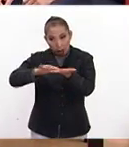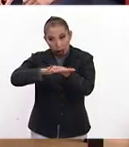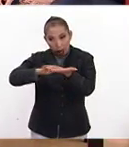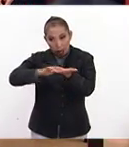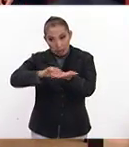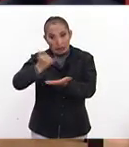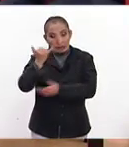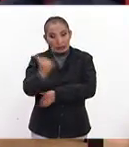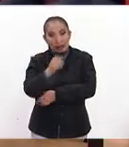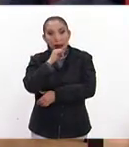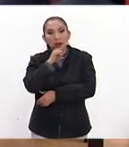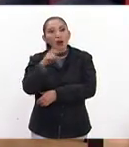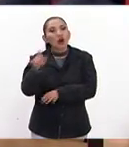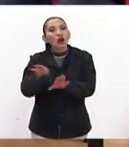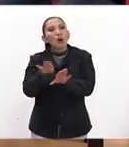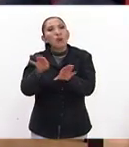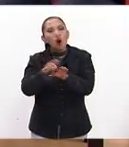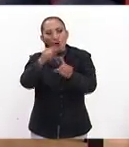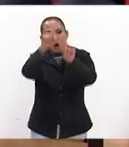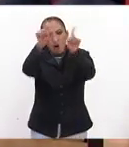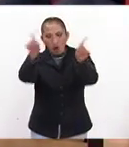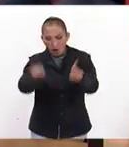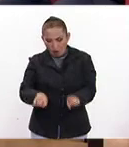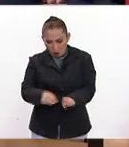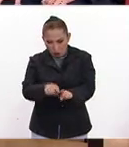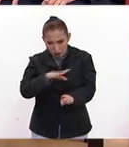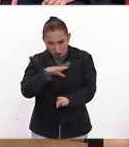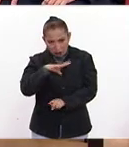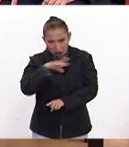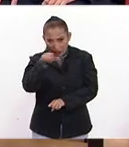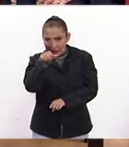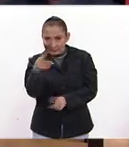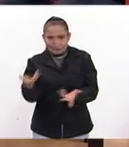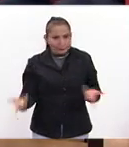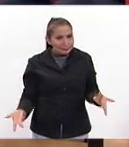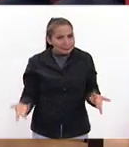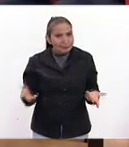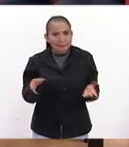y cómo va a aparecer la boleta electoral. También va a haber